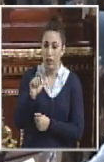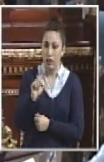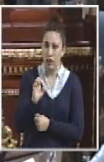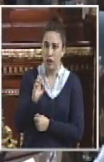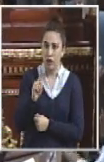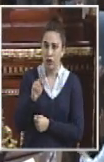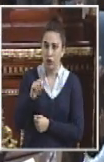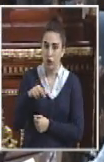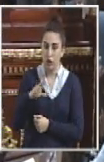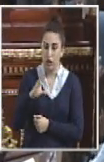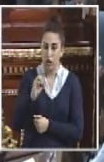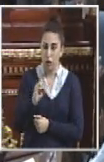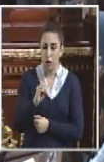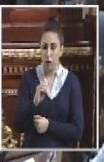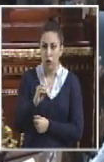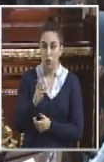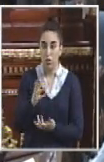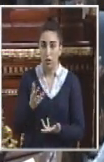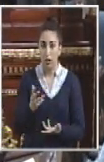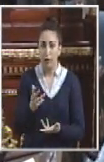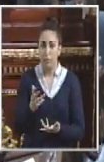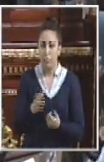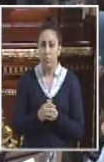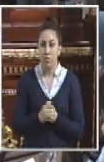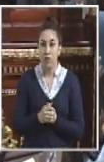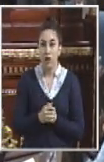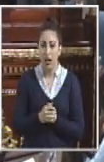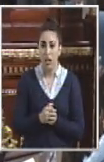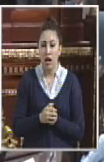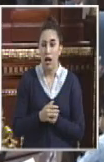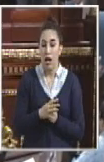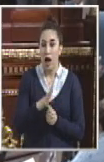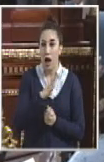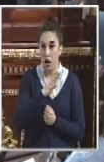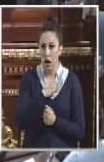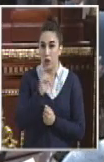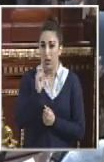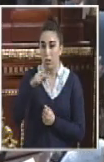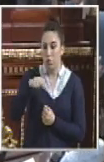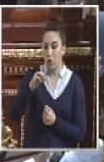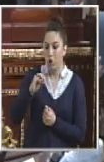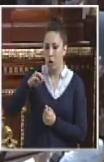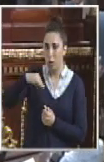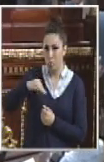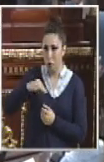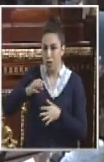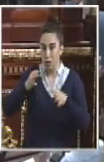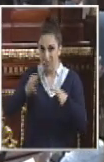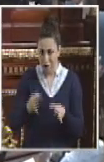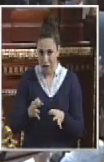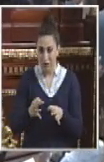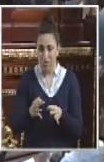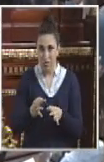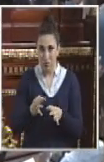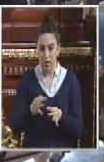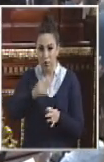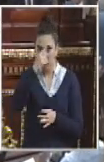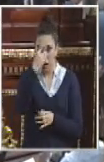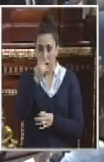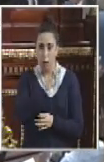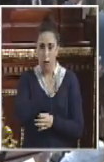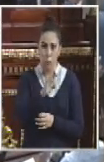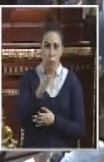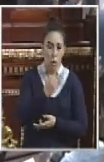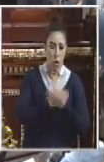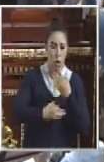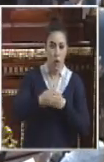termina. Hay una regulación, una norma oficial que permite las plataformas y los